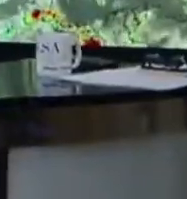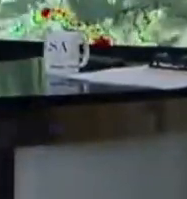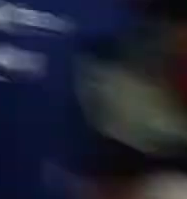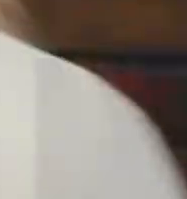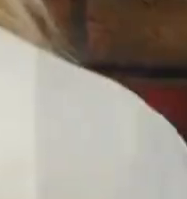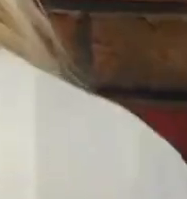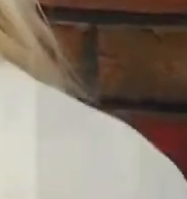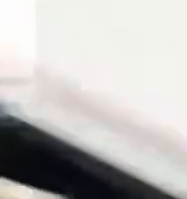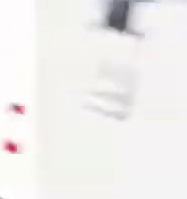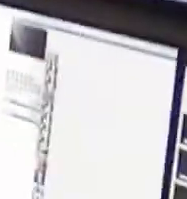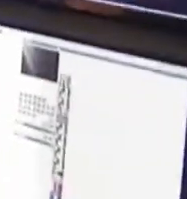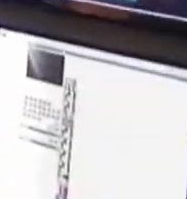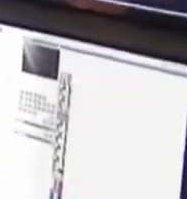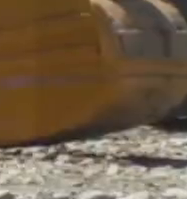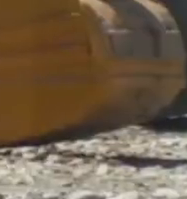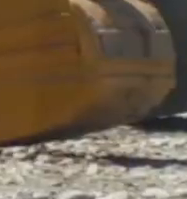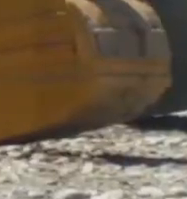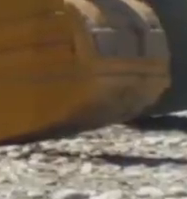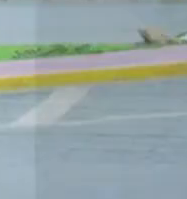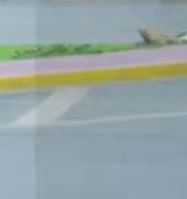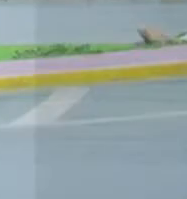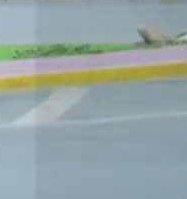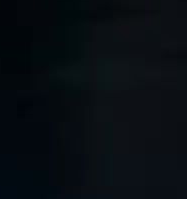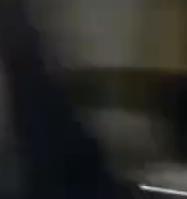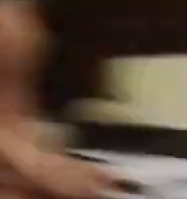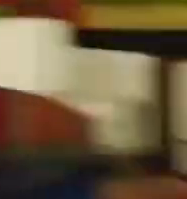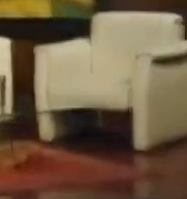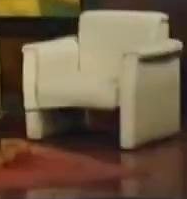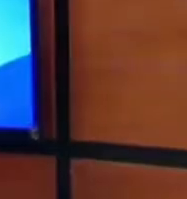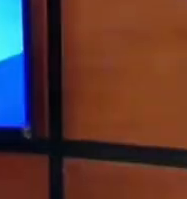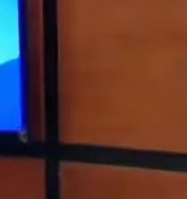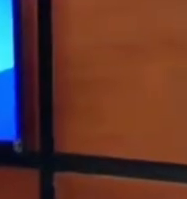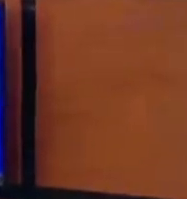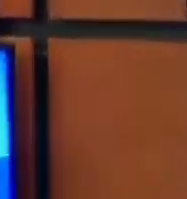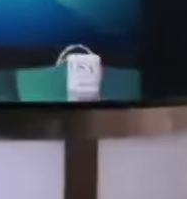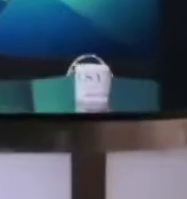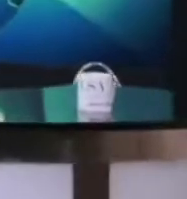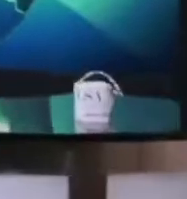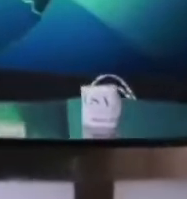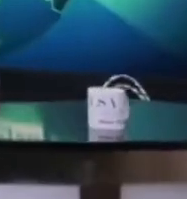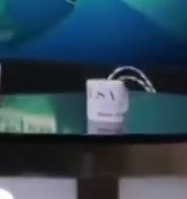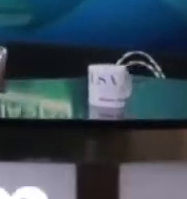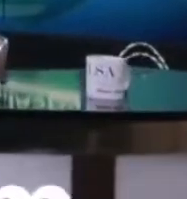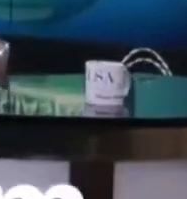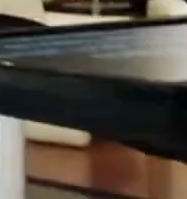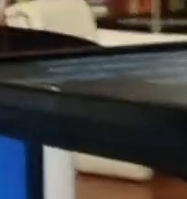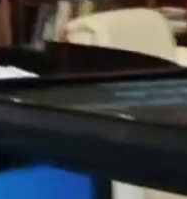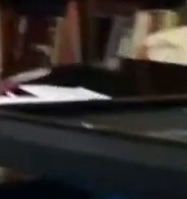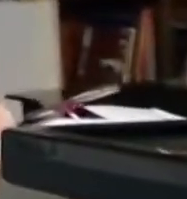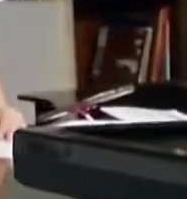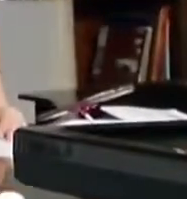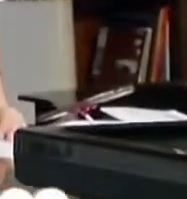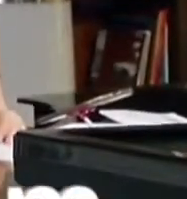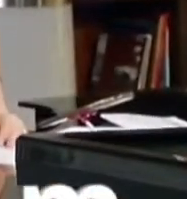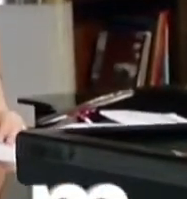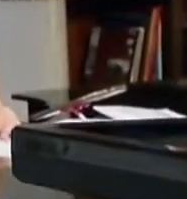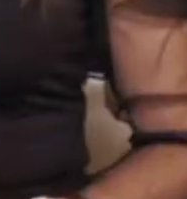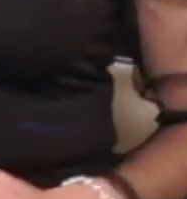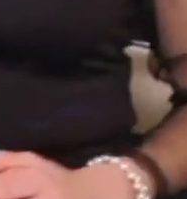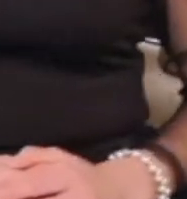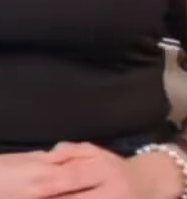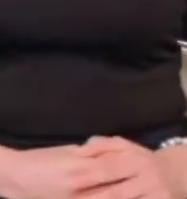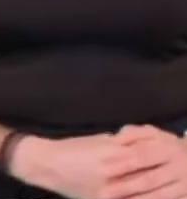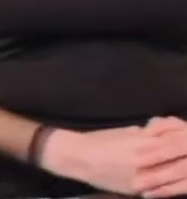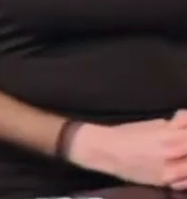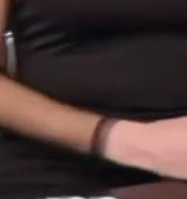oportuna. No se lo pierda, de lunes a viernes en sus tres emisiones, de 7 a 9 de la mañana, de 12 a 1 de la tarde